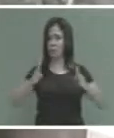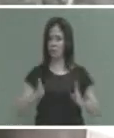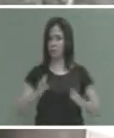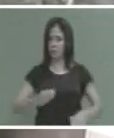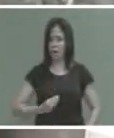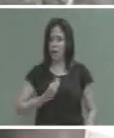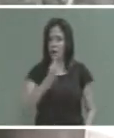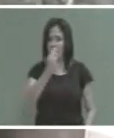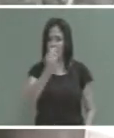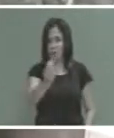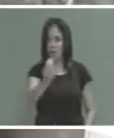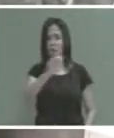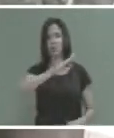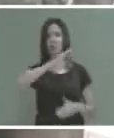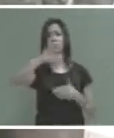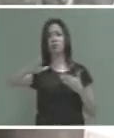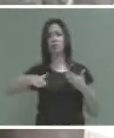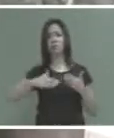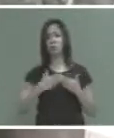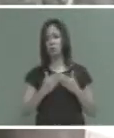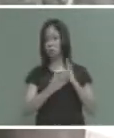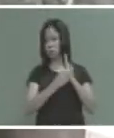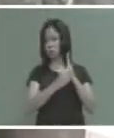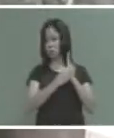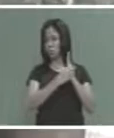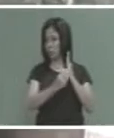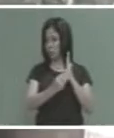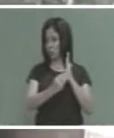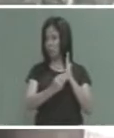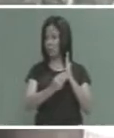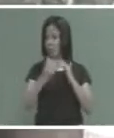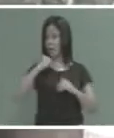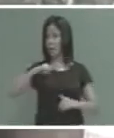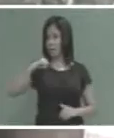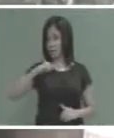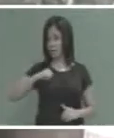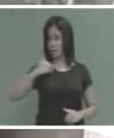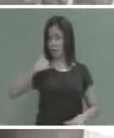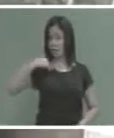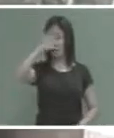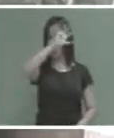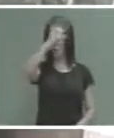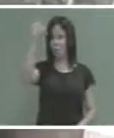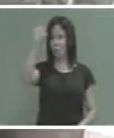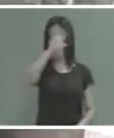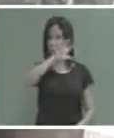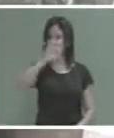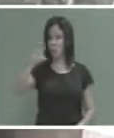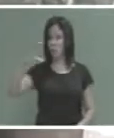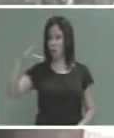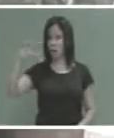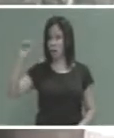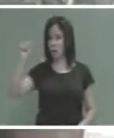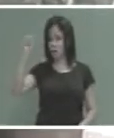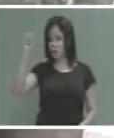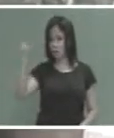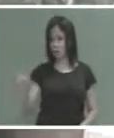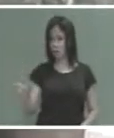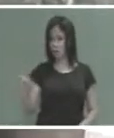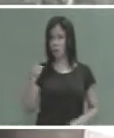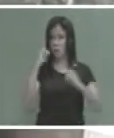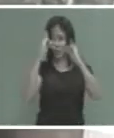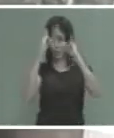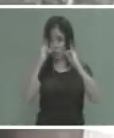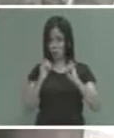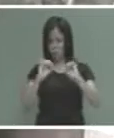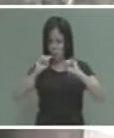su legado artístico para que se haga un museo Carlos Arboleda y para que haya esa institución que pueda preservar estos